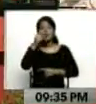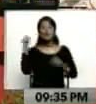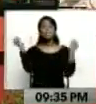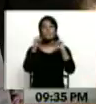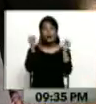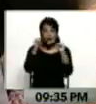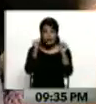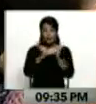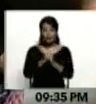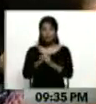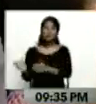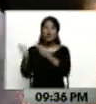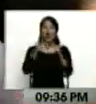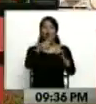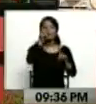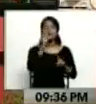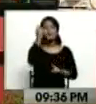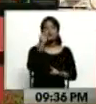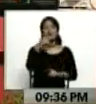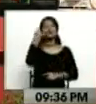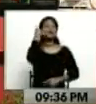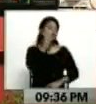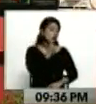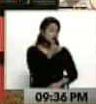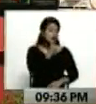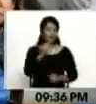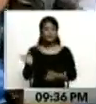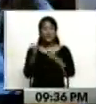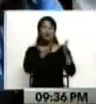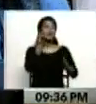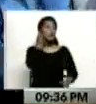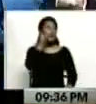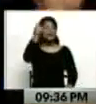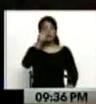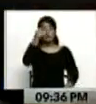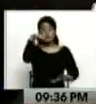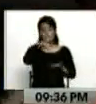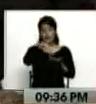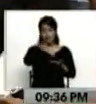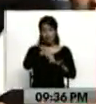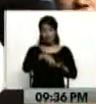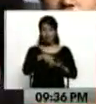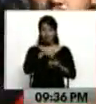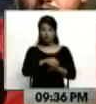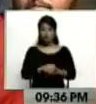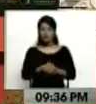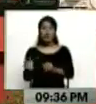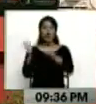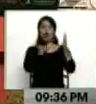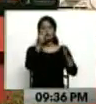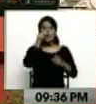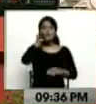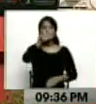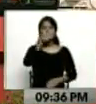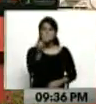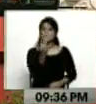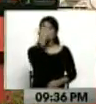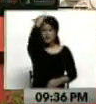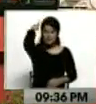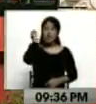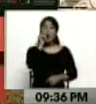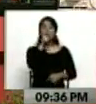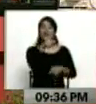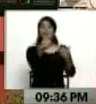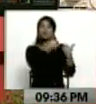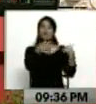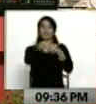Mérida Rafael Rodríguez diputado por sucre perfecto diputado por Miranda deamar Maldonado